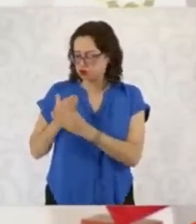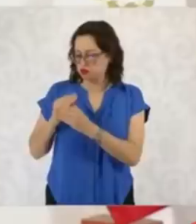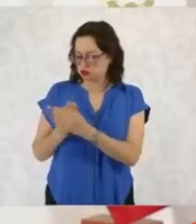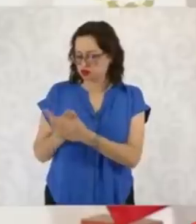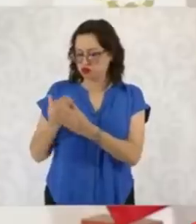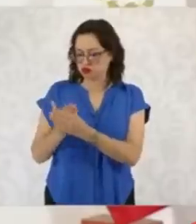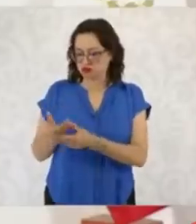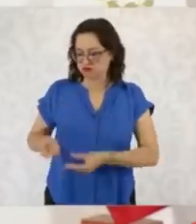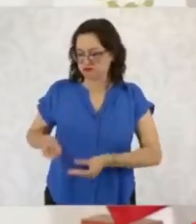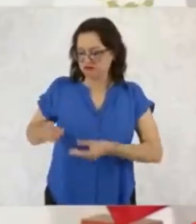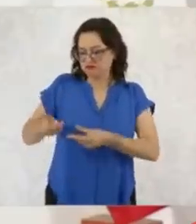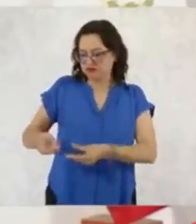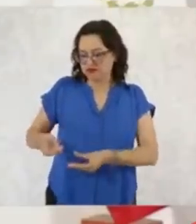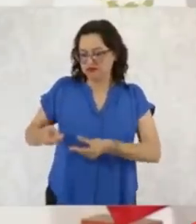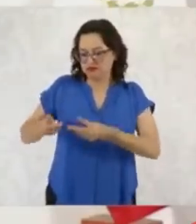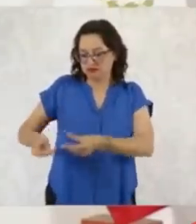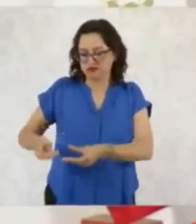ha